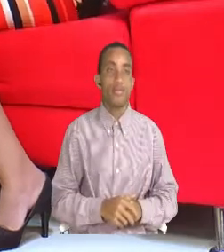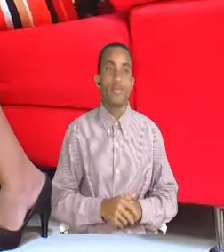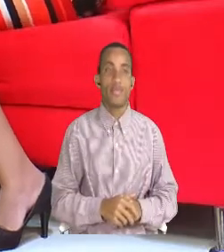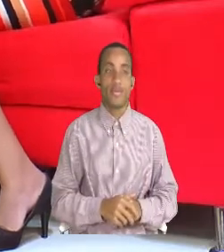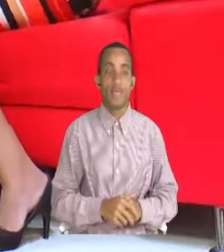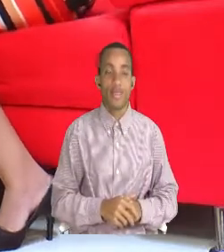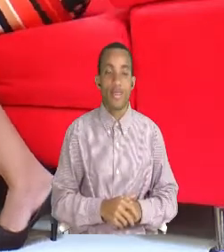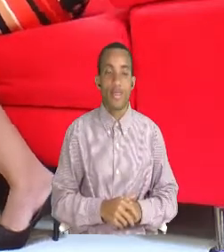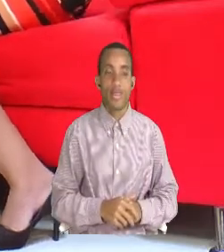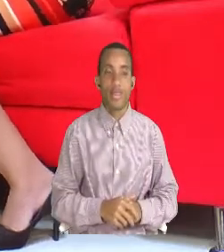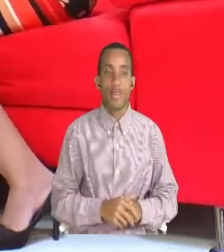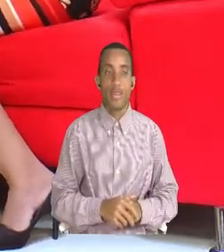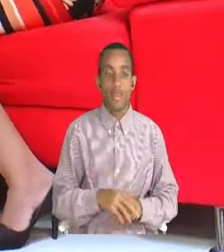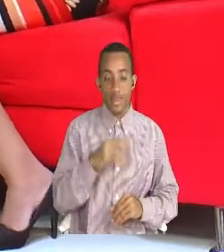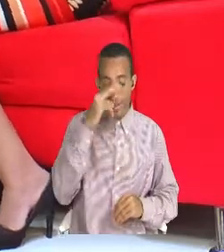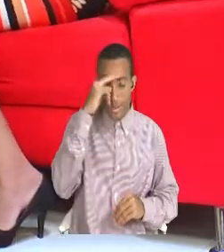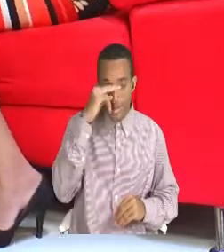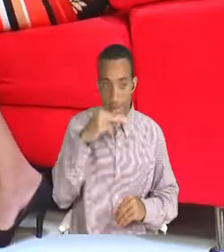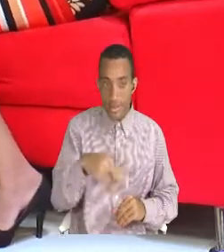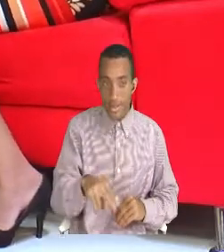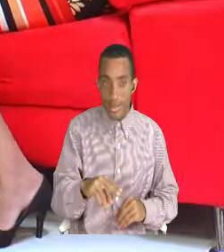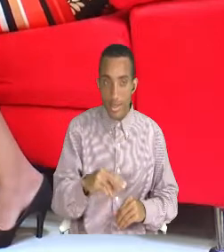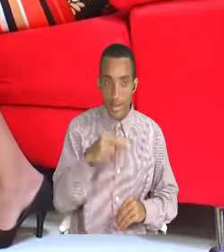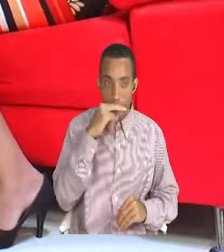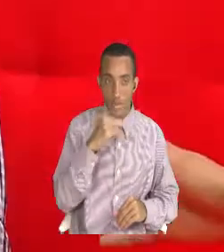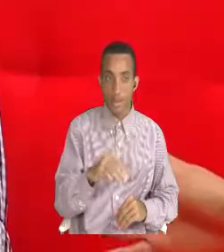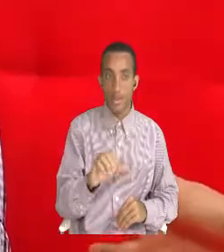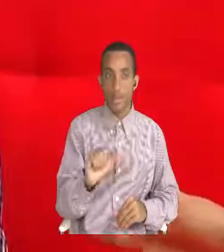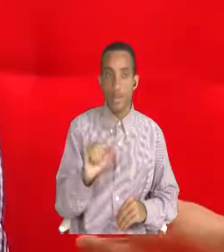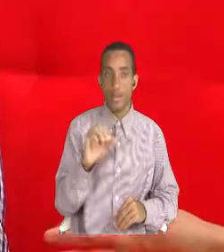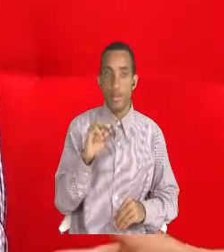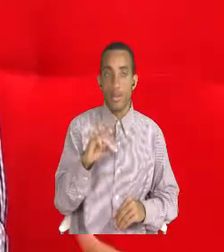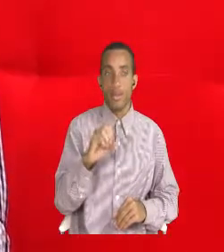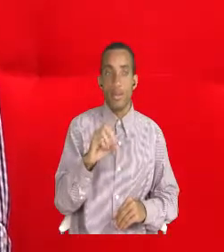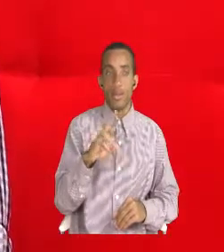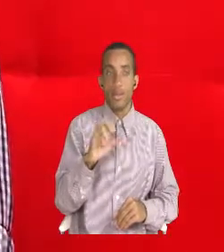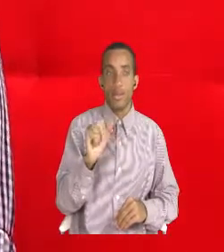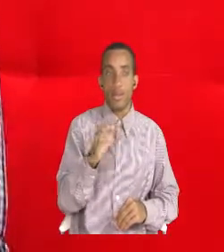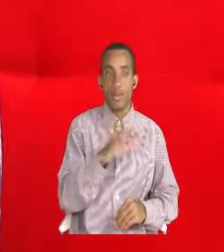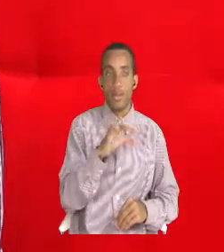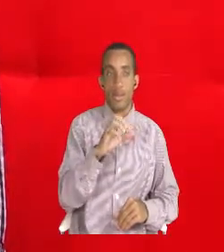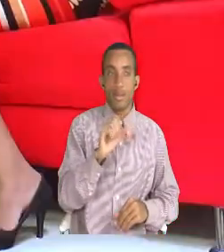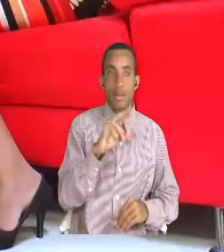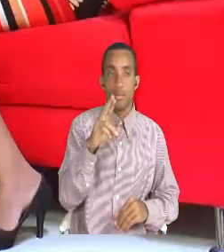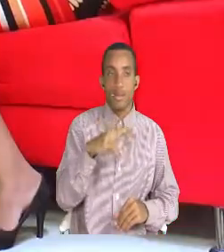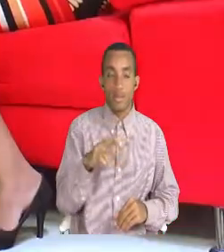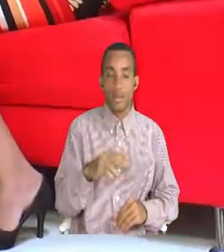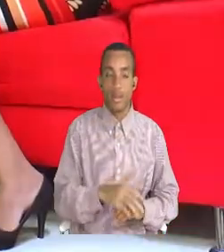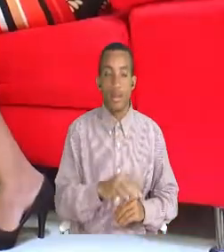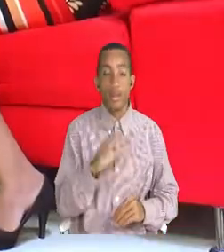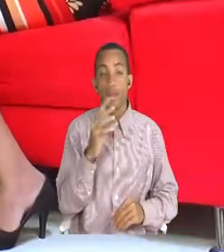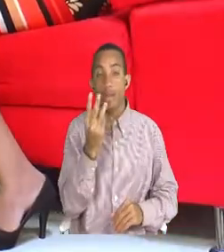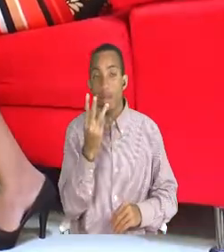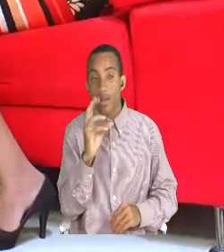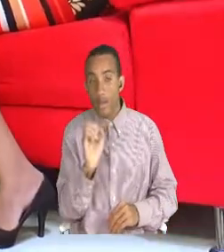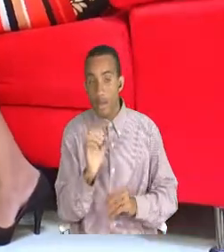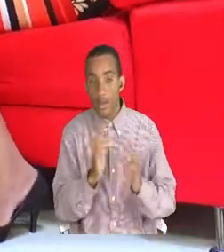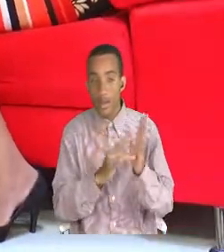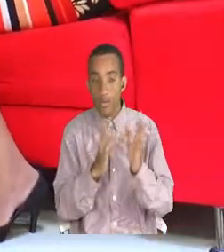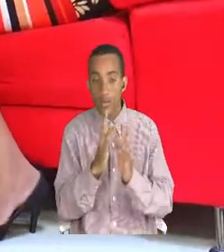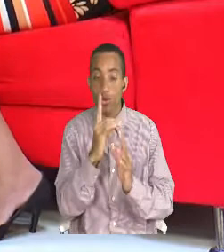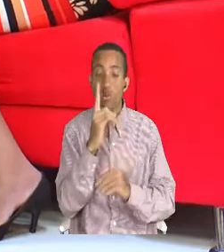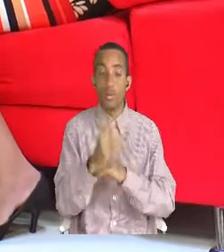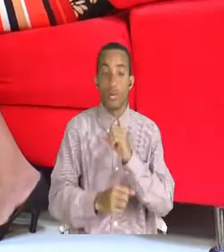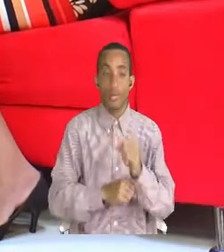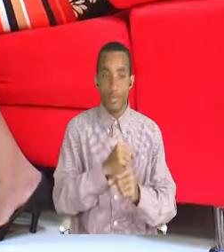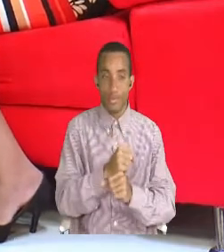sí. Una niña hermosa, divina, que ya va a cumplir un añito ahorita el 30 de abril. La hermosa María Paz